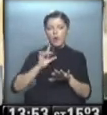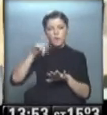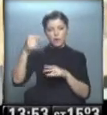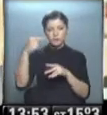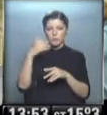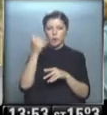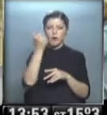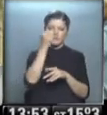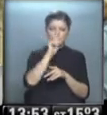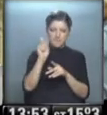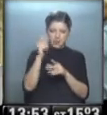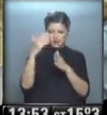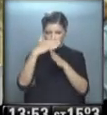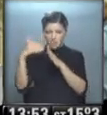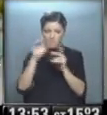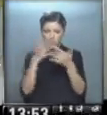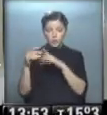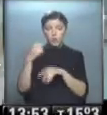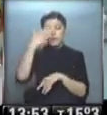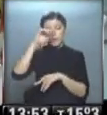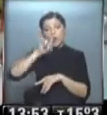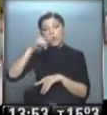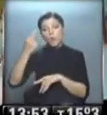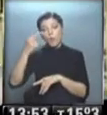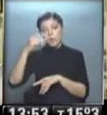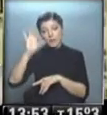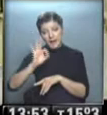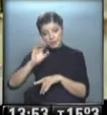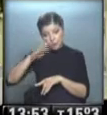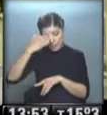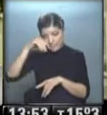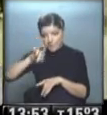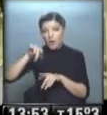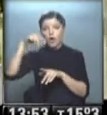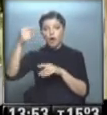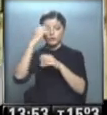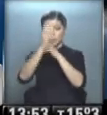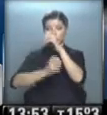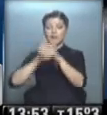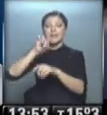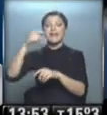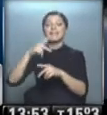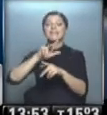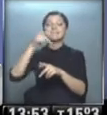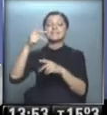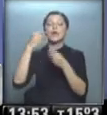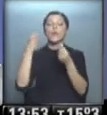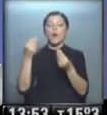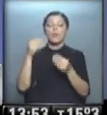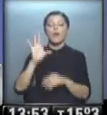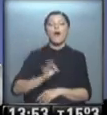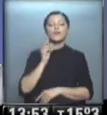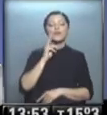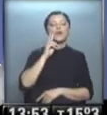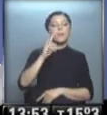el segundo va a ser un año después, el tercero ya entraría en el año 2017. Y con la fibra